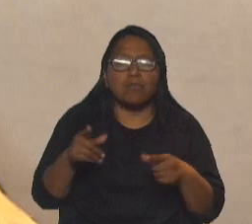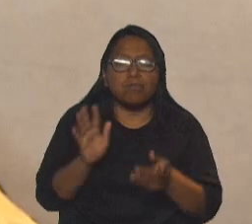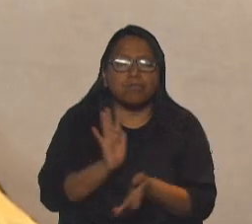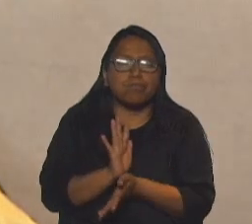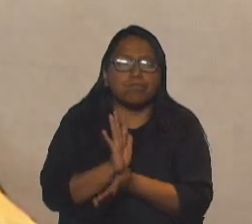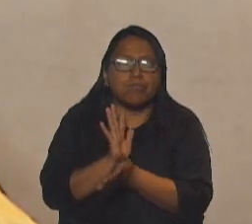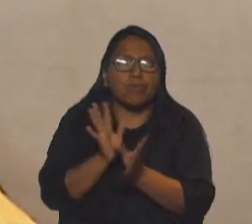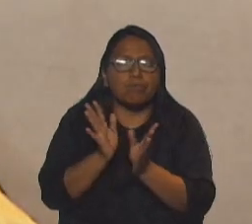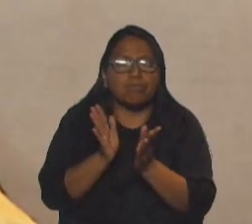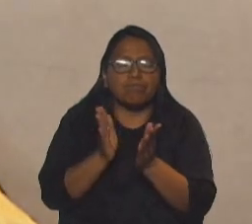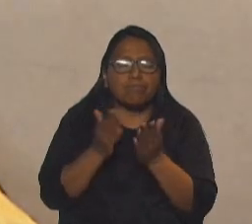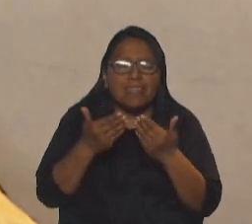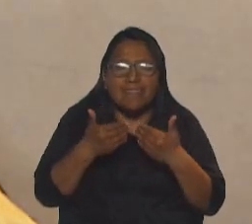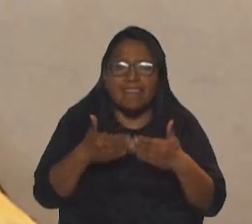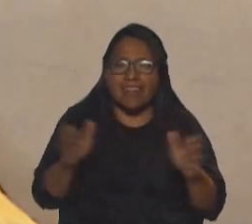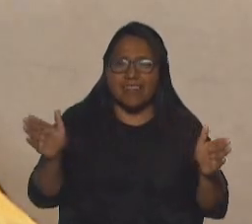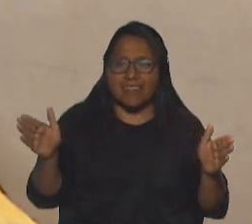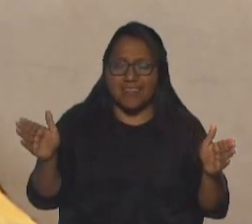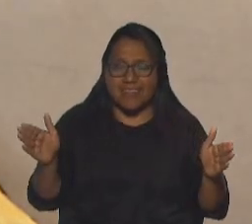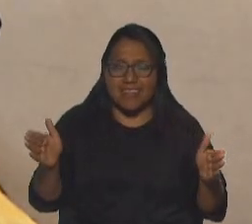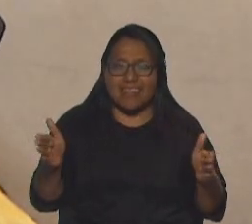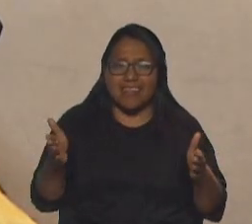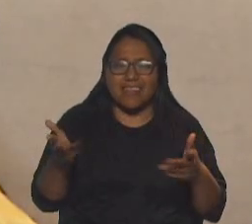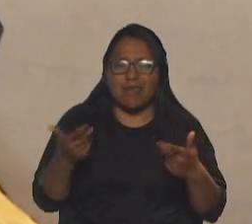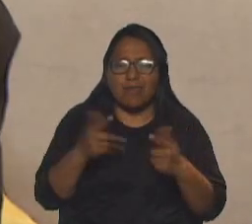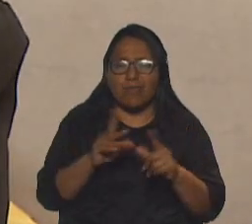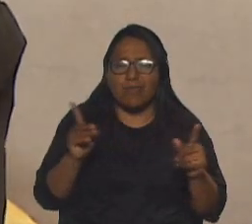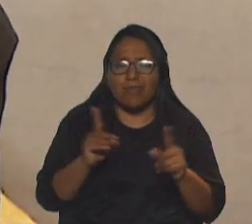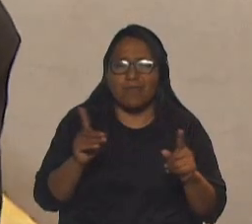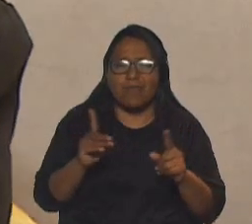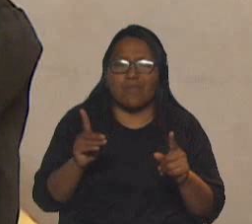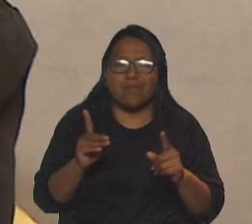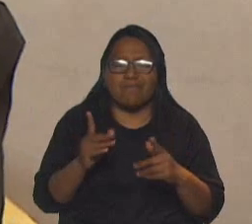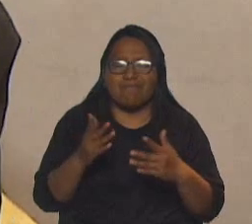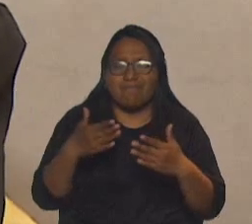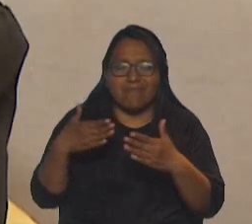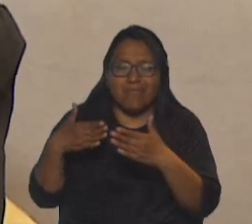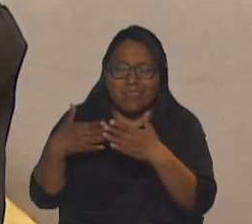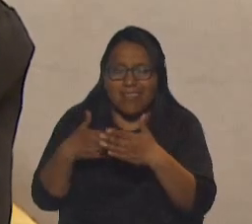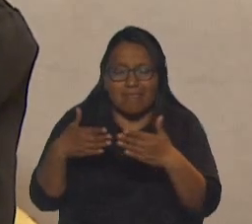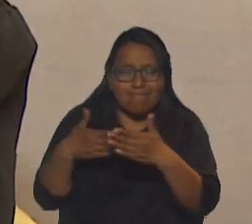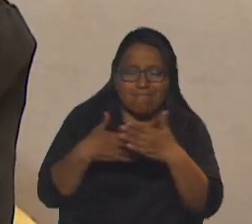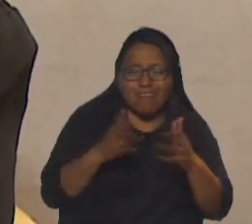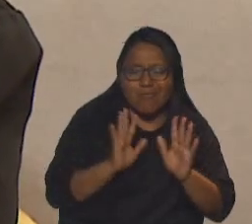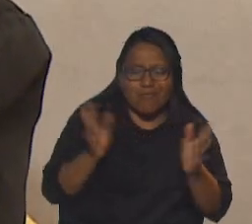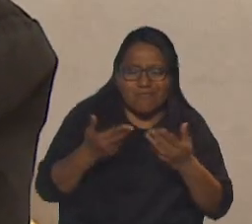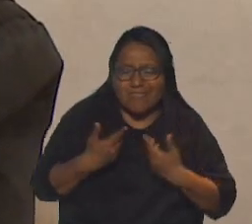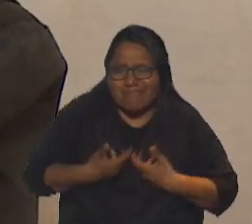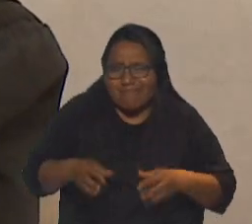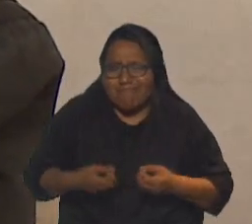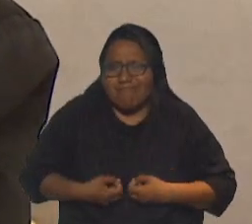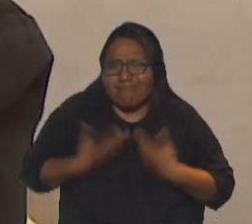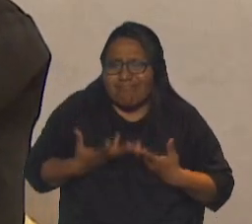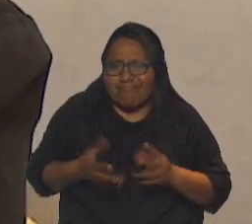entendés? Y no puede estar limitado en ningún tipo de por nada ni por nadie, ¿no? Tiene que ser, la